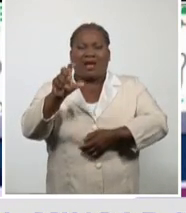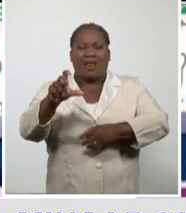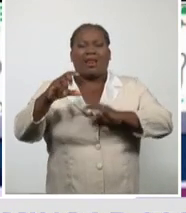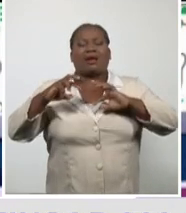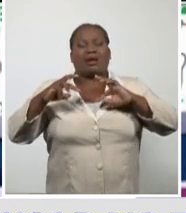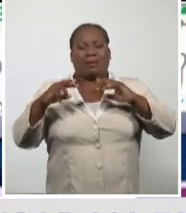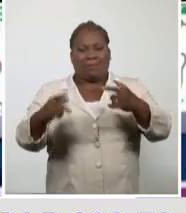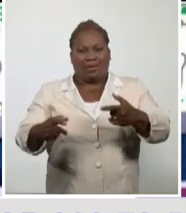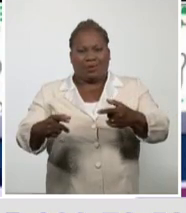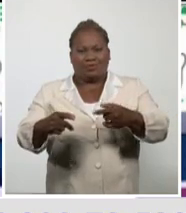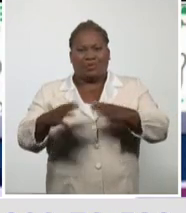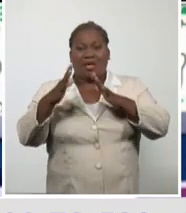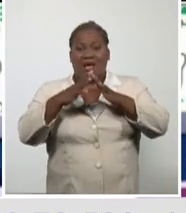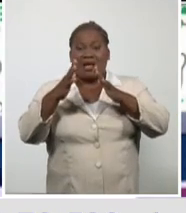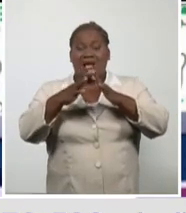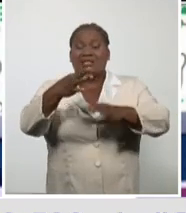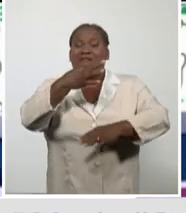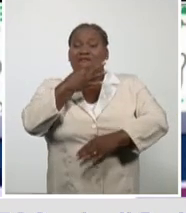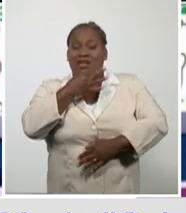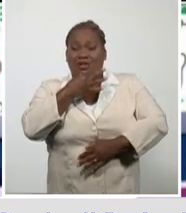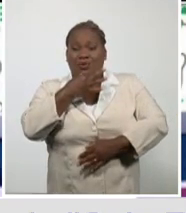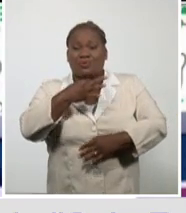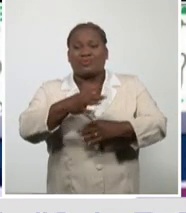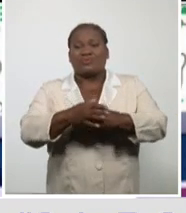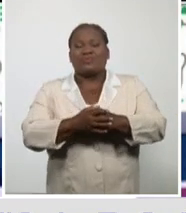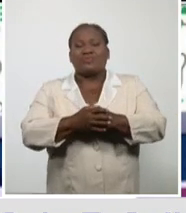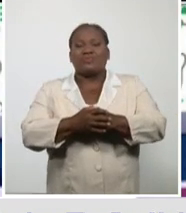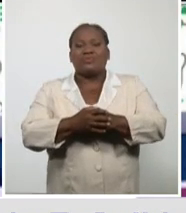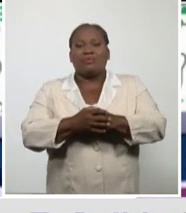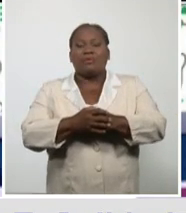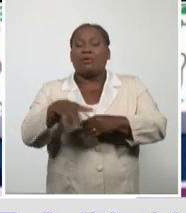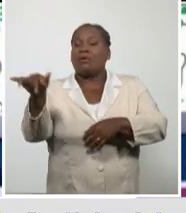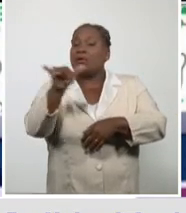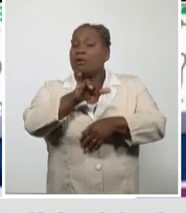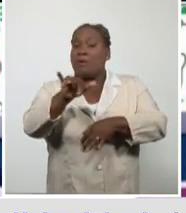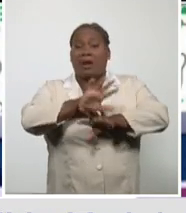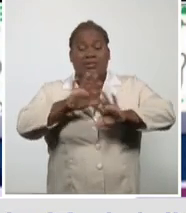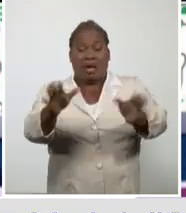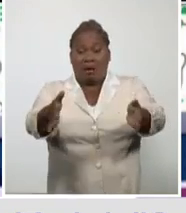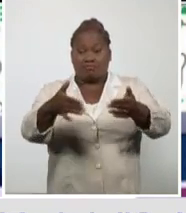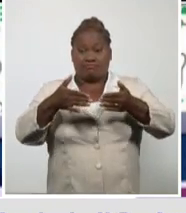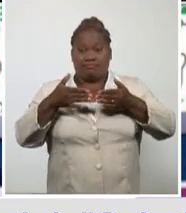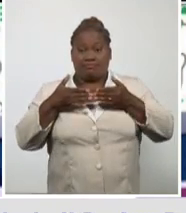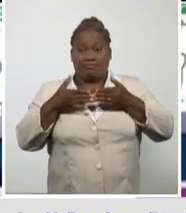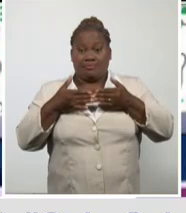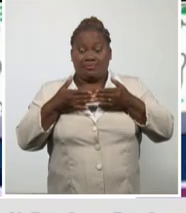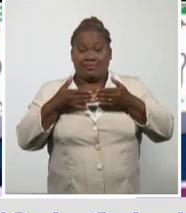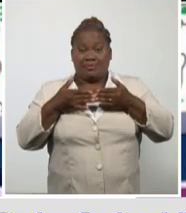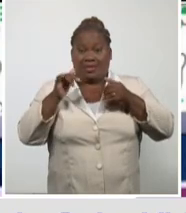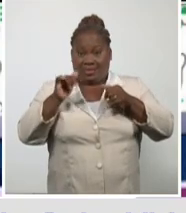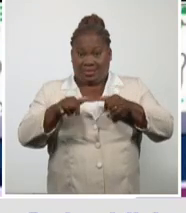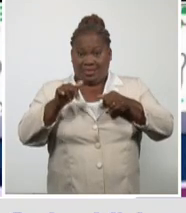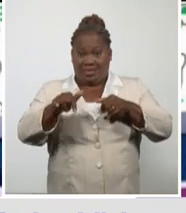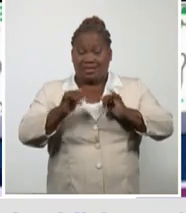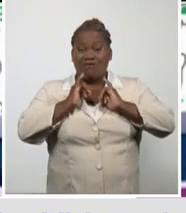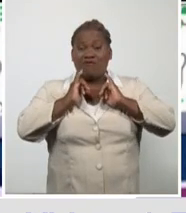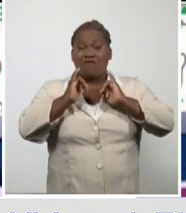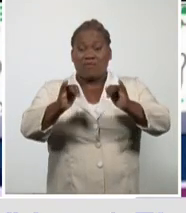de ancianos. También ya al cierre de este momento, de este segmento, les